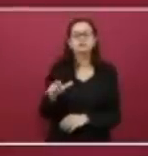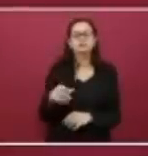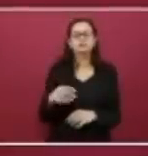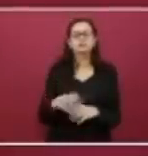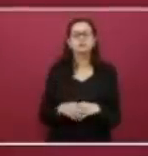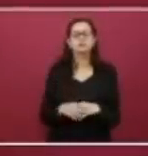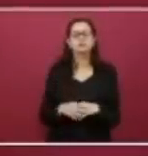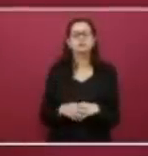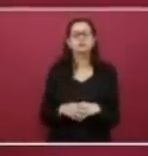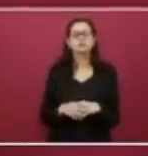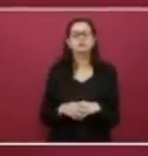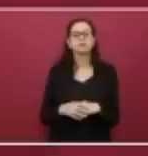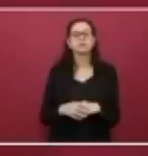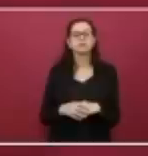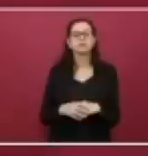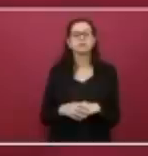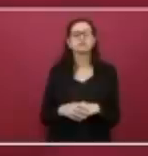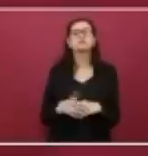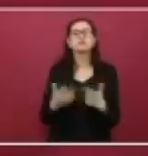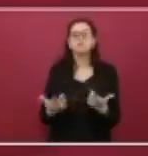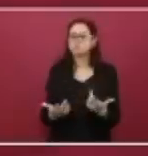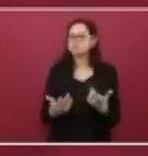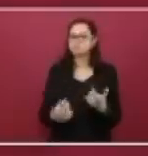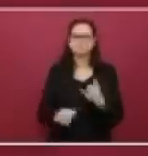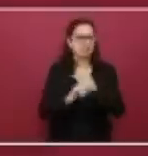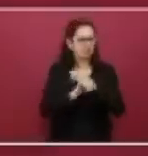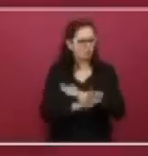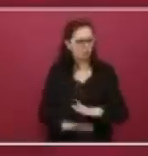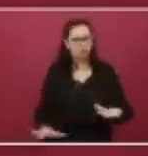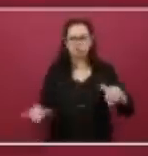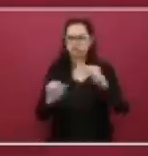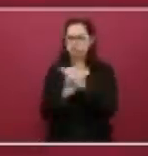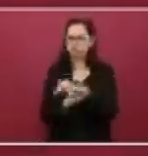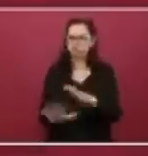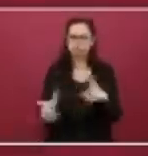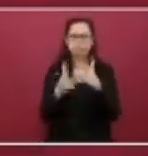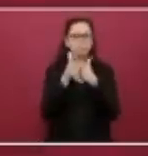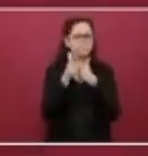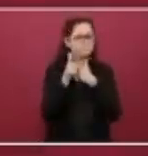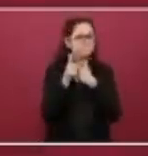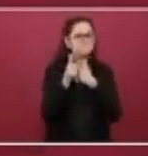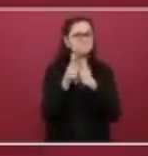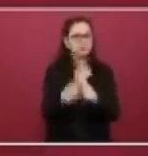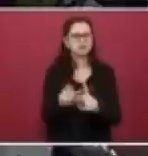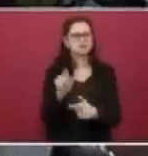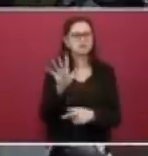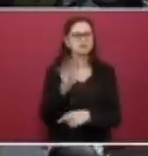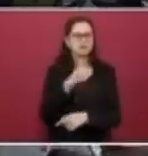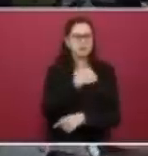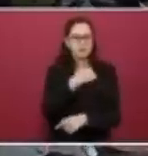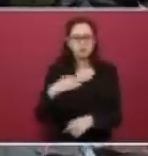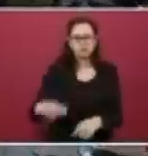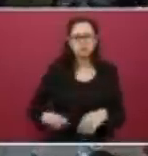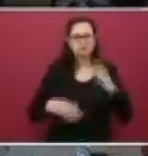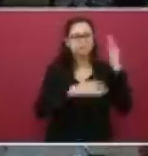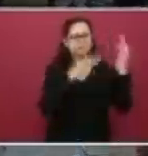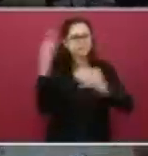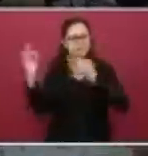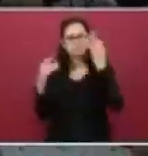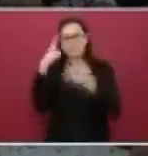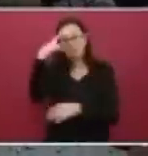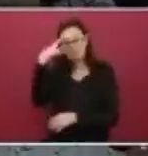se va a seguir informando en todos los municipios para llevar a cabo